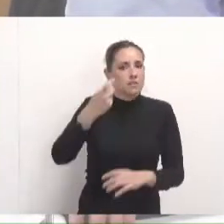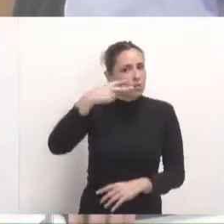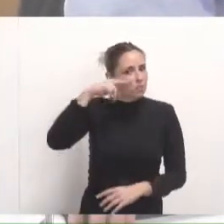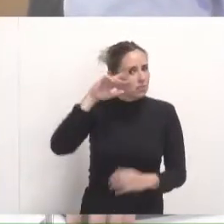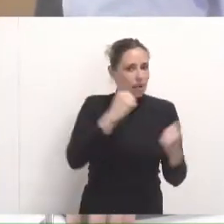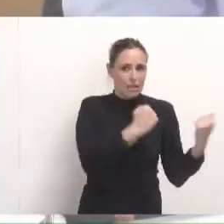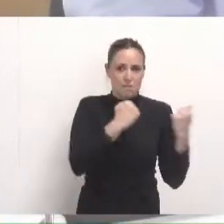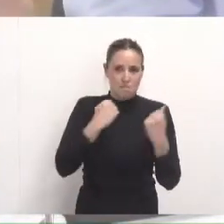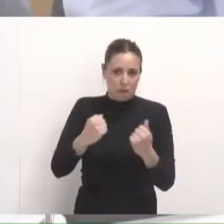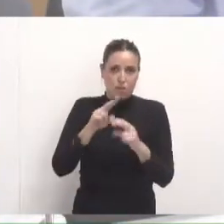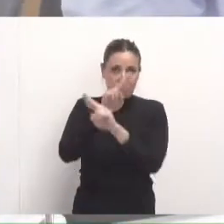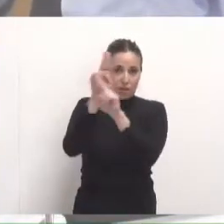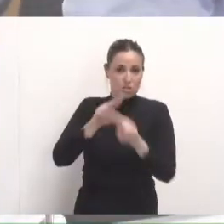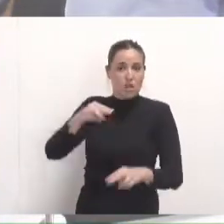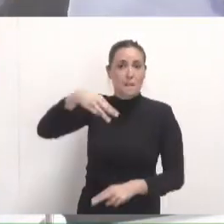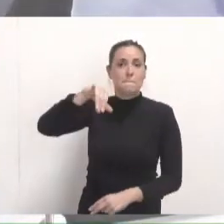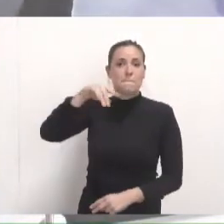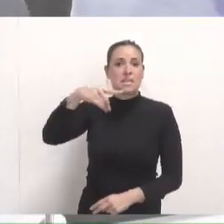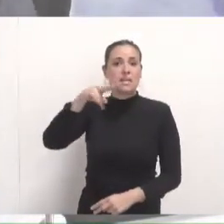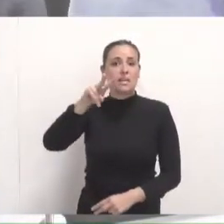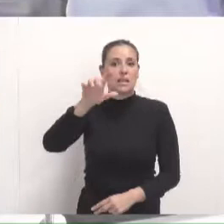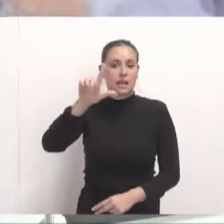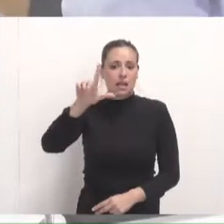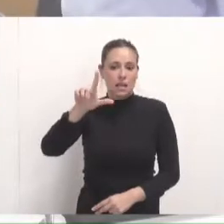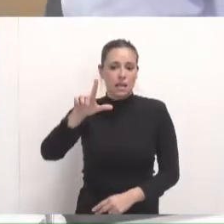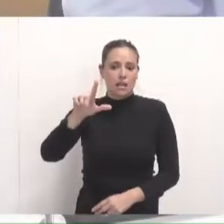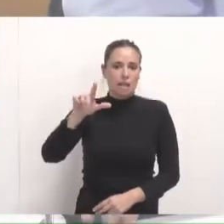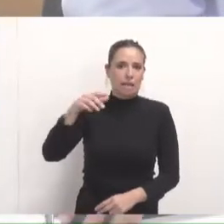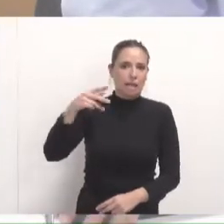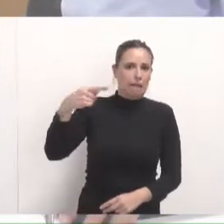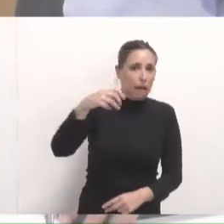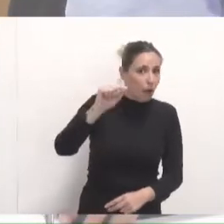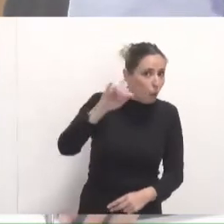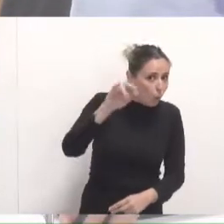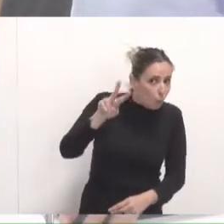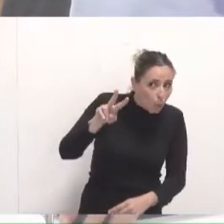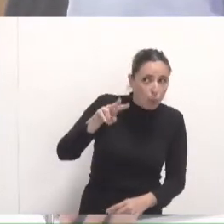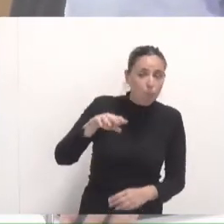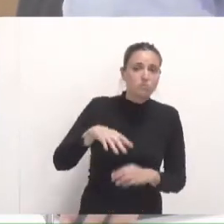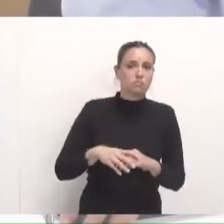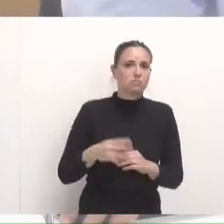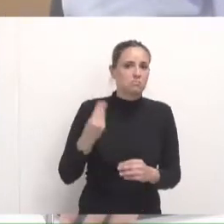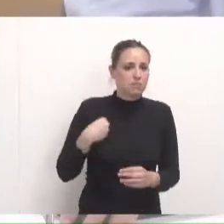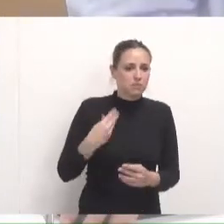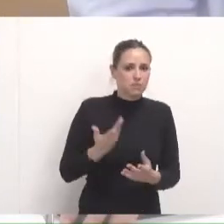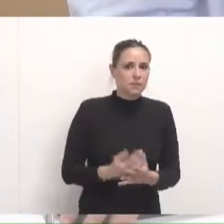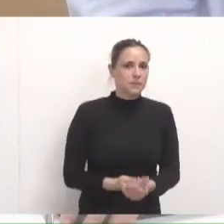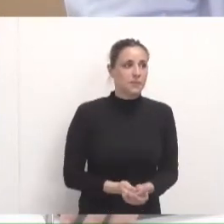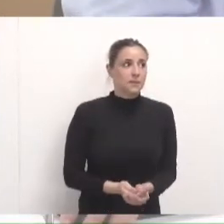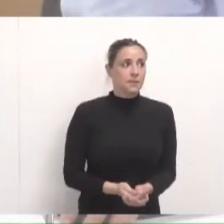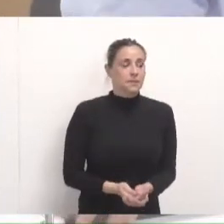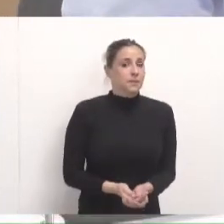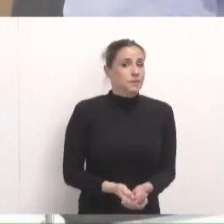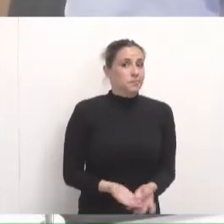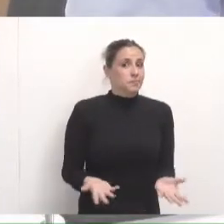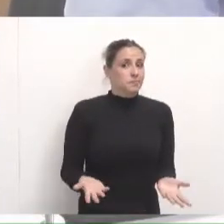experto internacional, Miguel Guijurri, a la hora de, pues bueno,